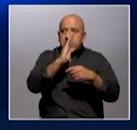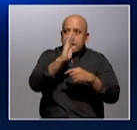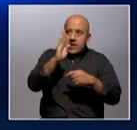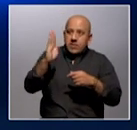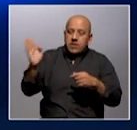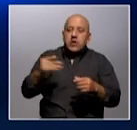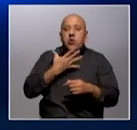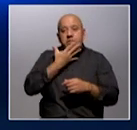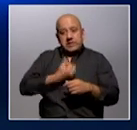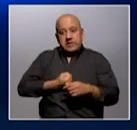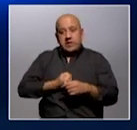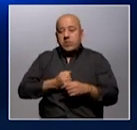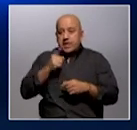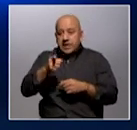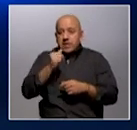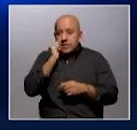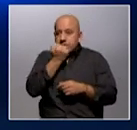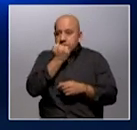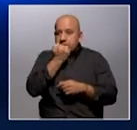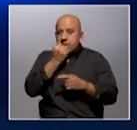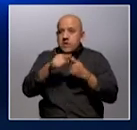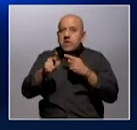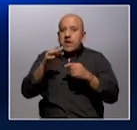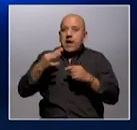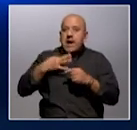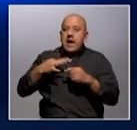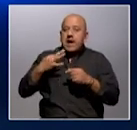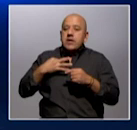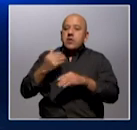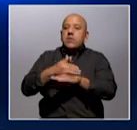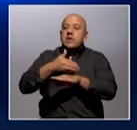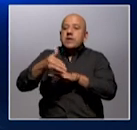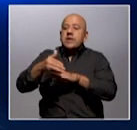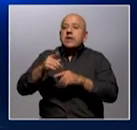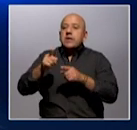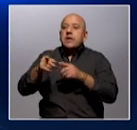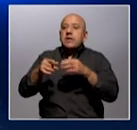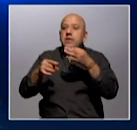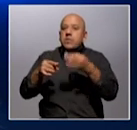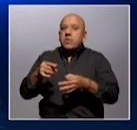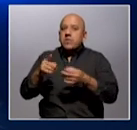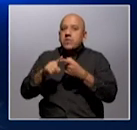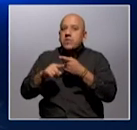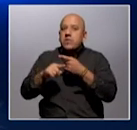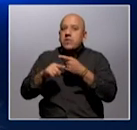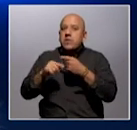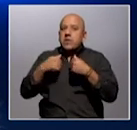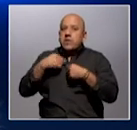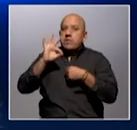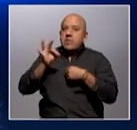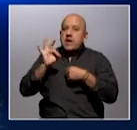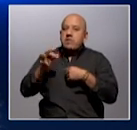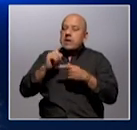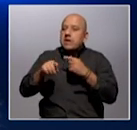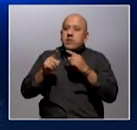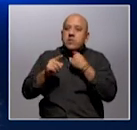convencido de que ahí estaba el secreto año más tarde comprendí que justamente para eso que decía mi hermana no me